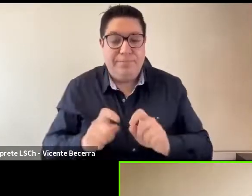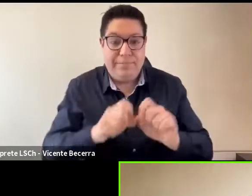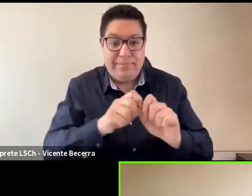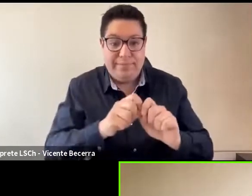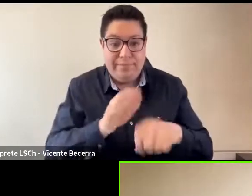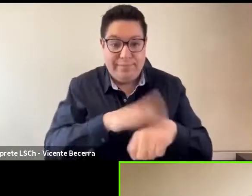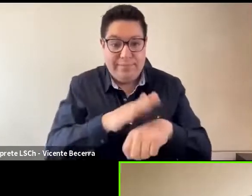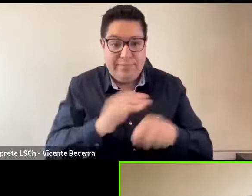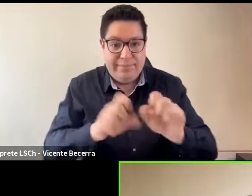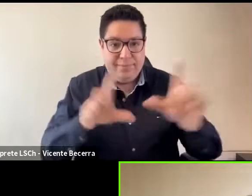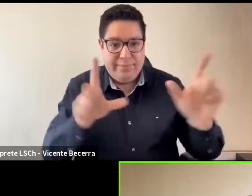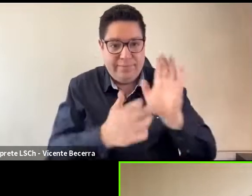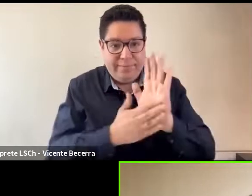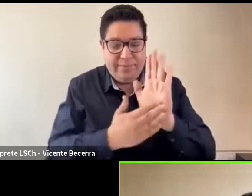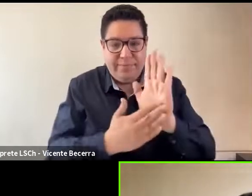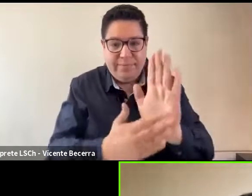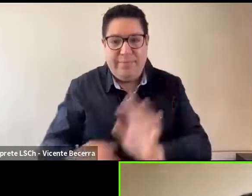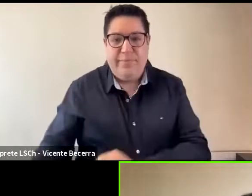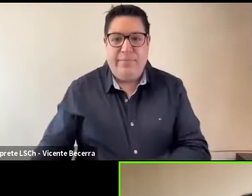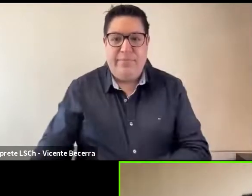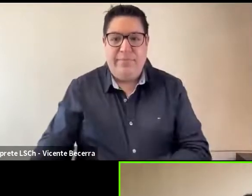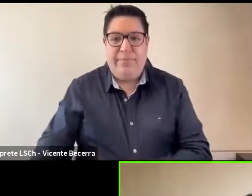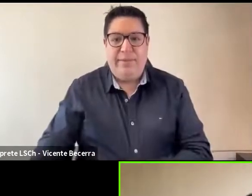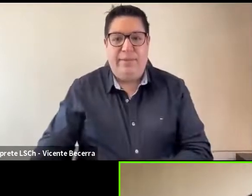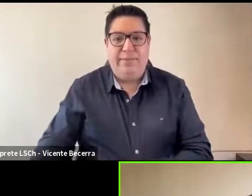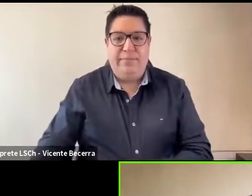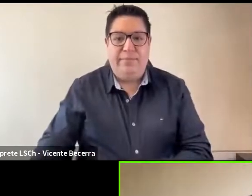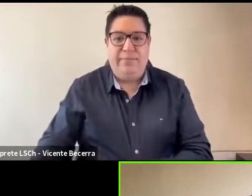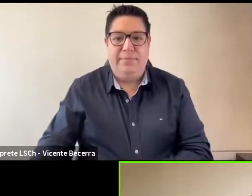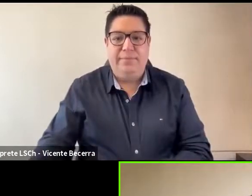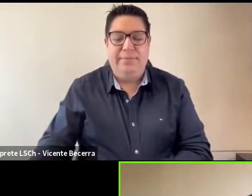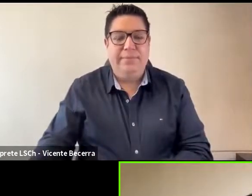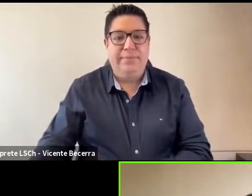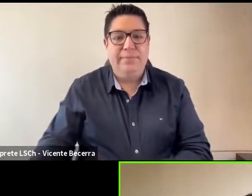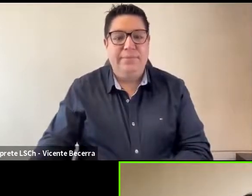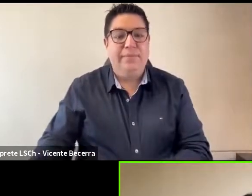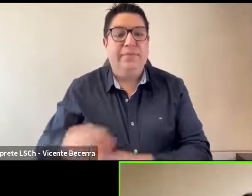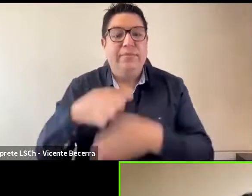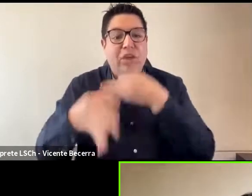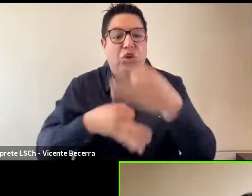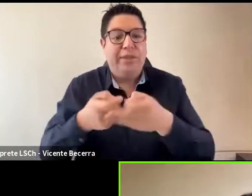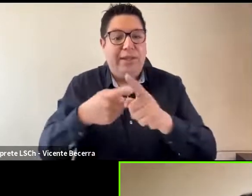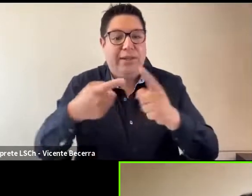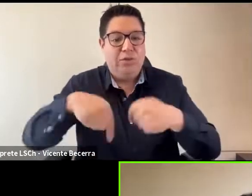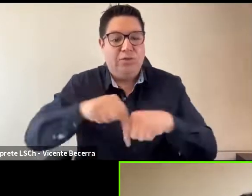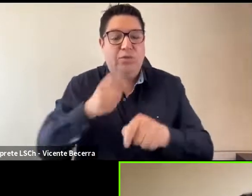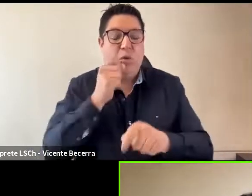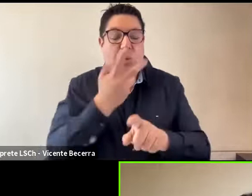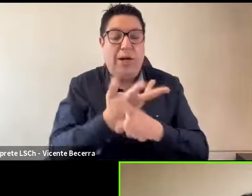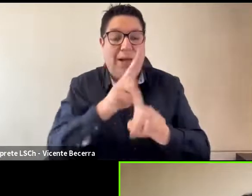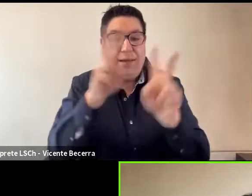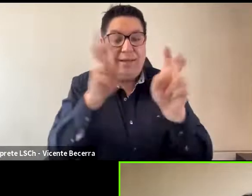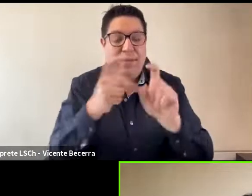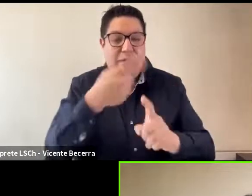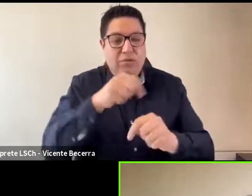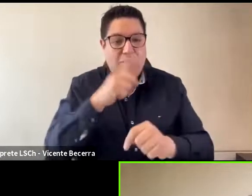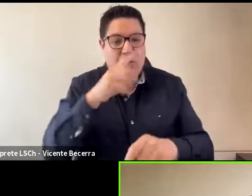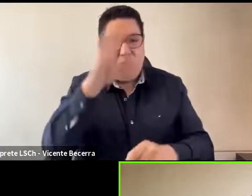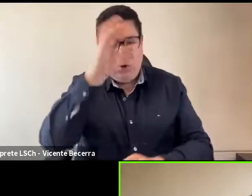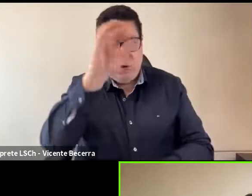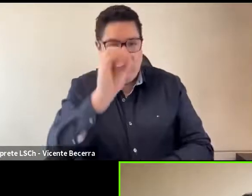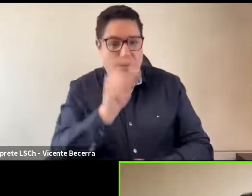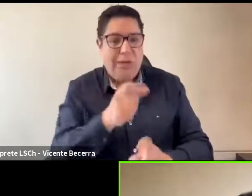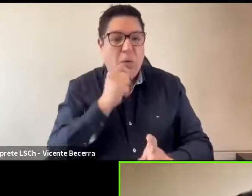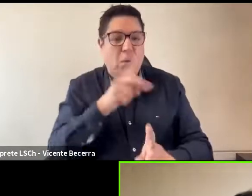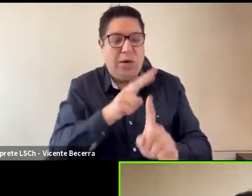presentación y voy a contarles un poco más de lo que somos y cuál es la mirada que tenemos y a